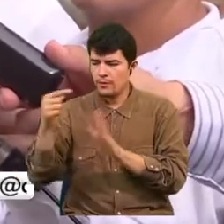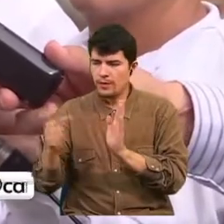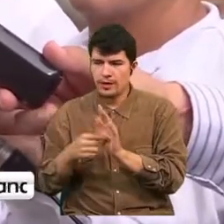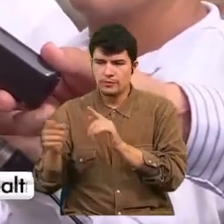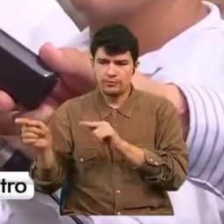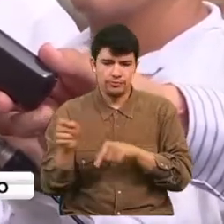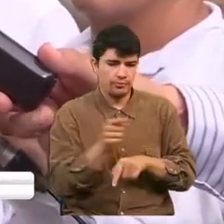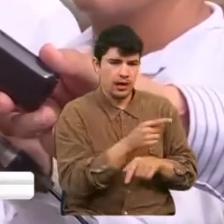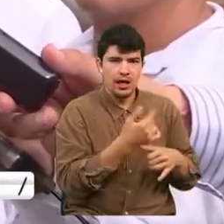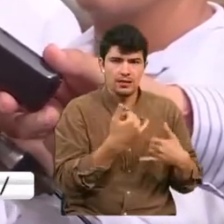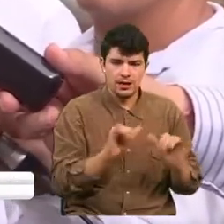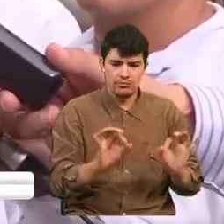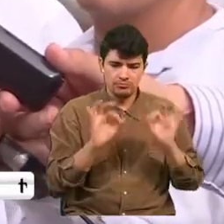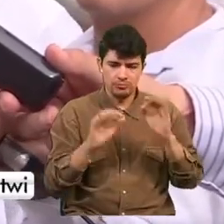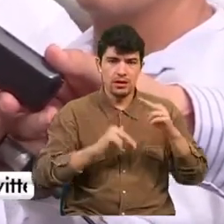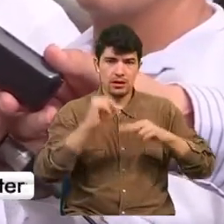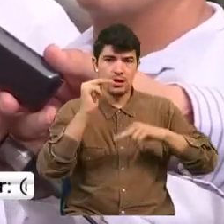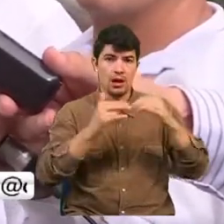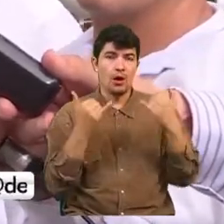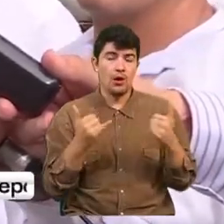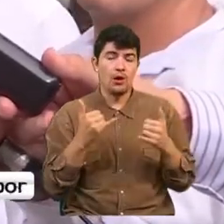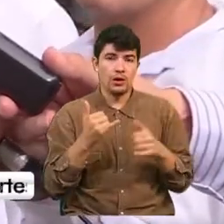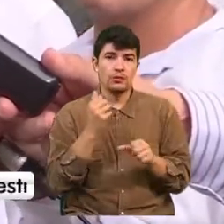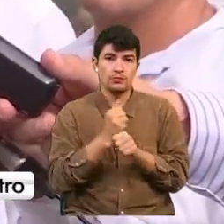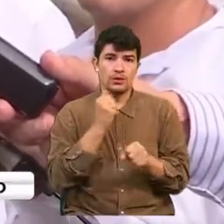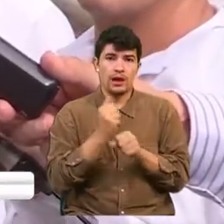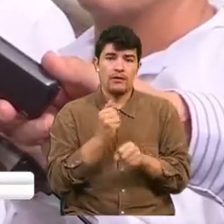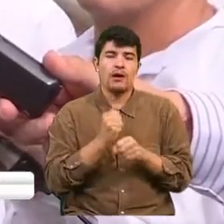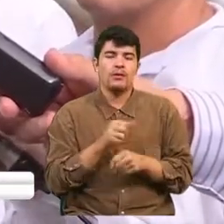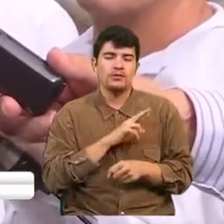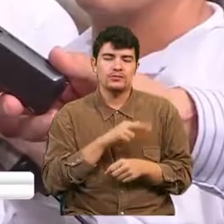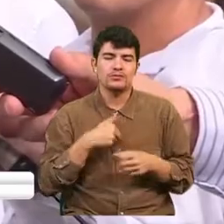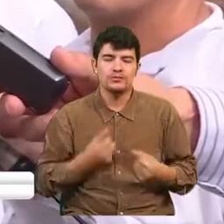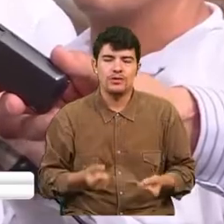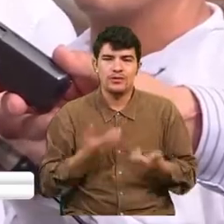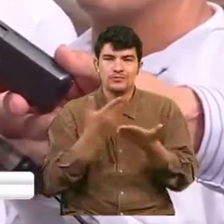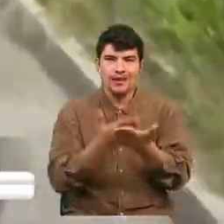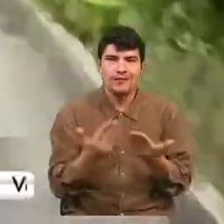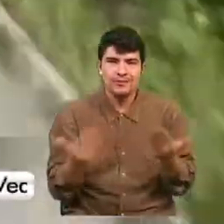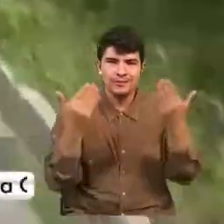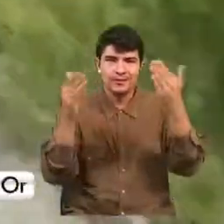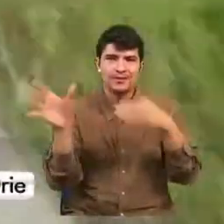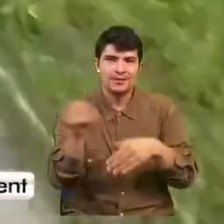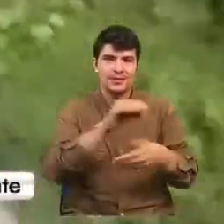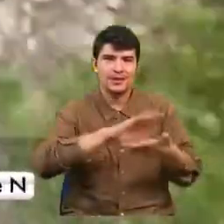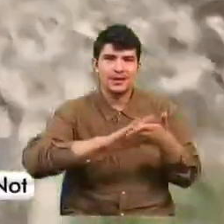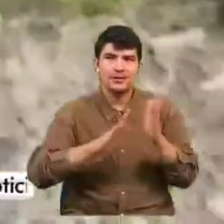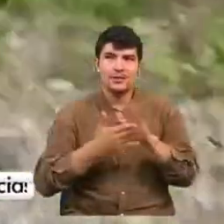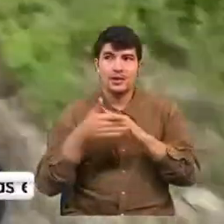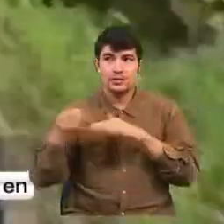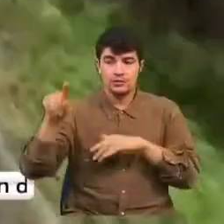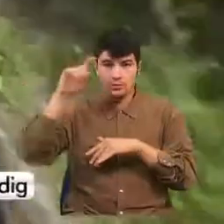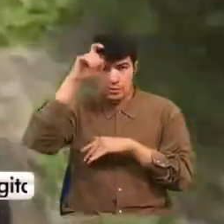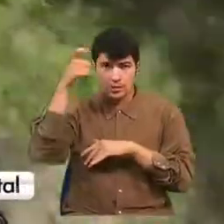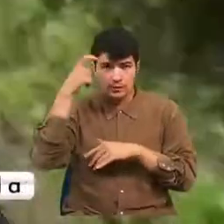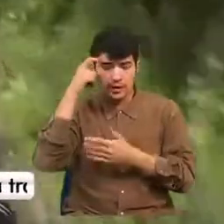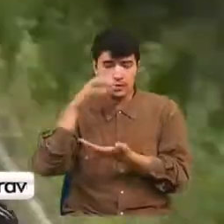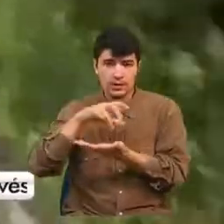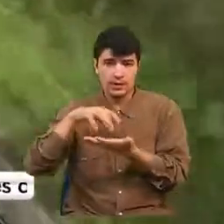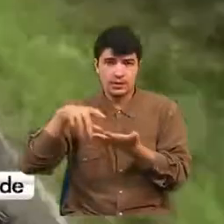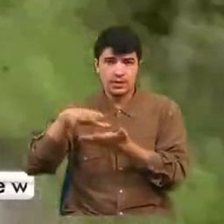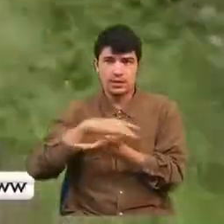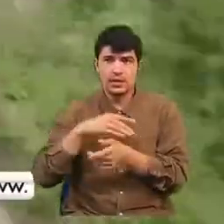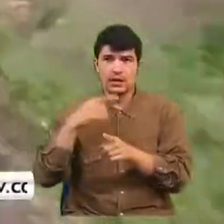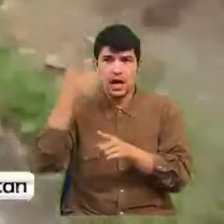vía pavimentada, y hoy es una obra que le estamos ya entregando en funcionamiento a la comunidad. El gobernador de Santander, tras